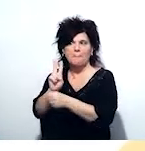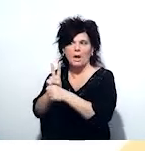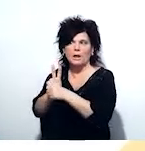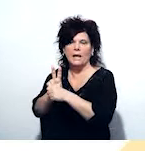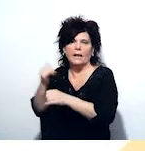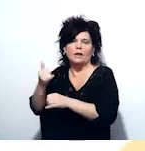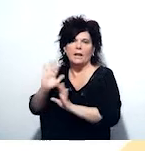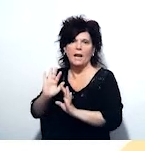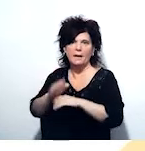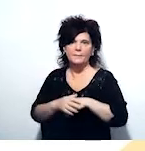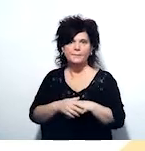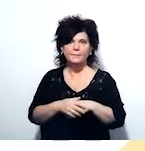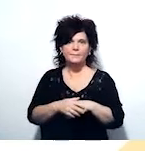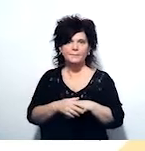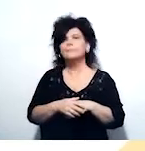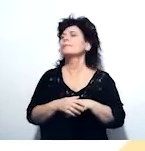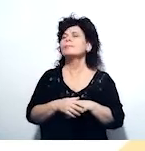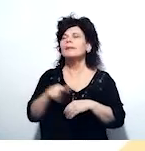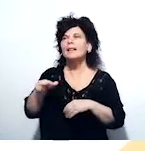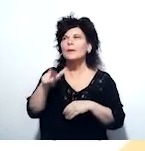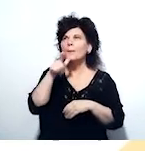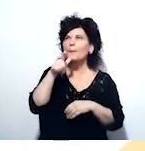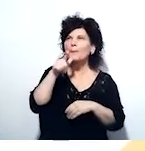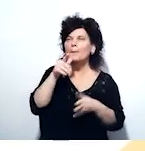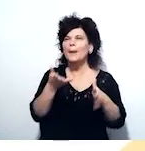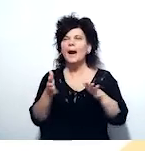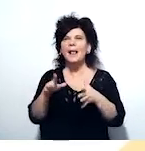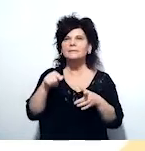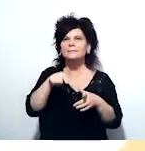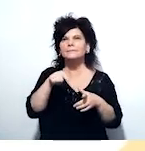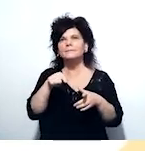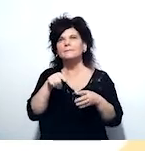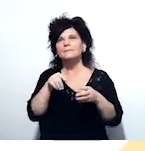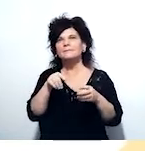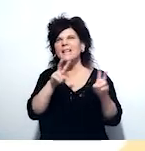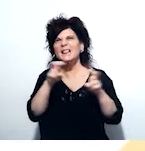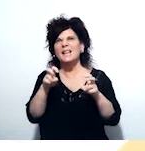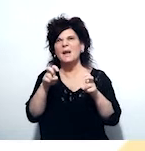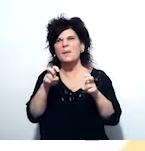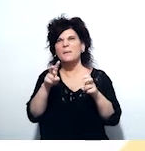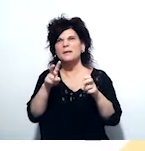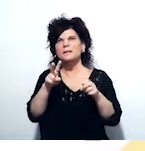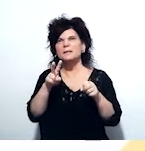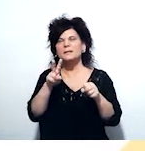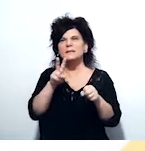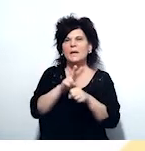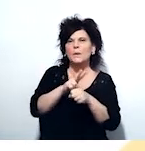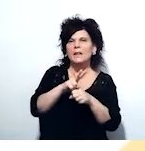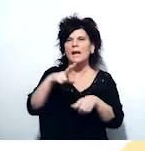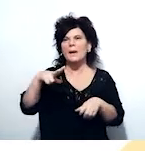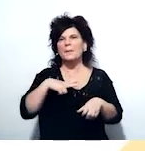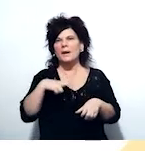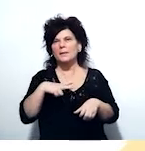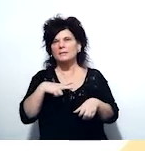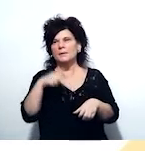protegidas. Esto es parecido a esta dicotomía que hay entre privacidad y seguridad, ¿no? Los